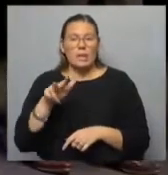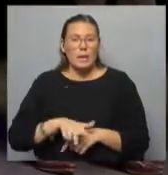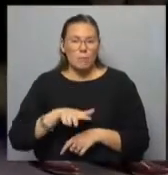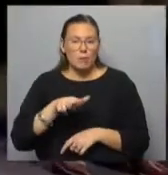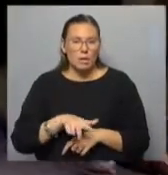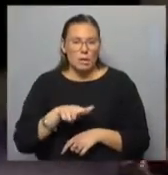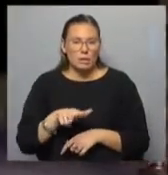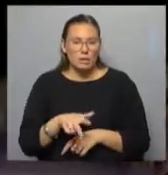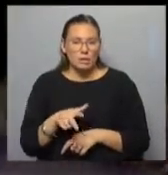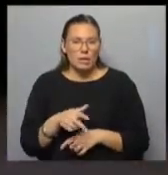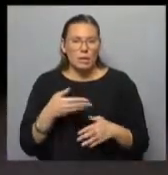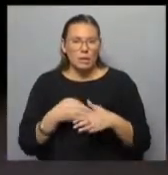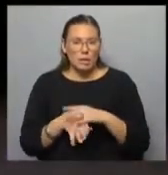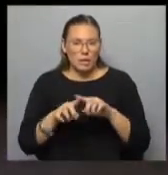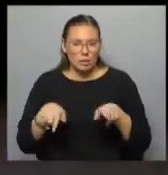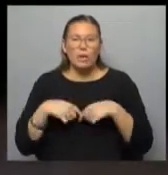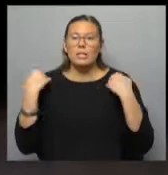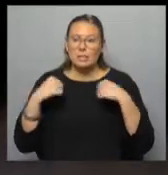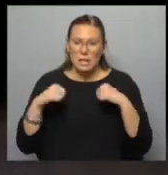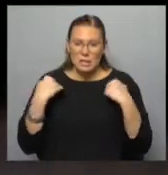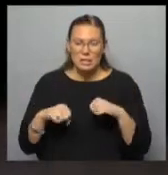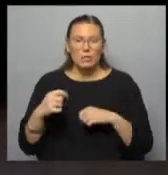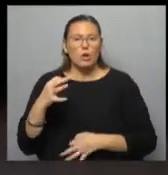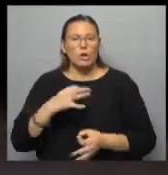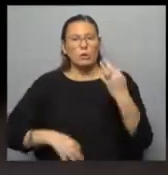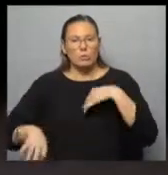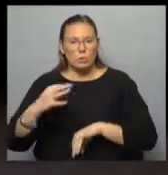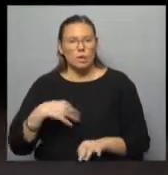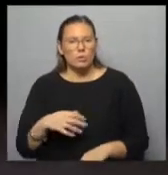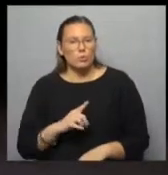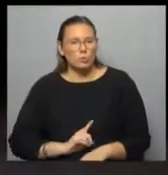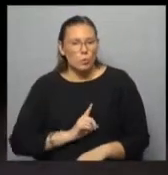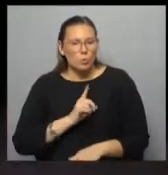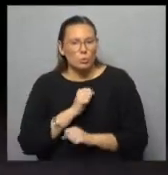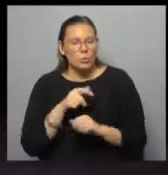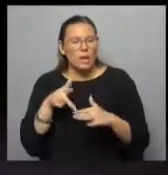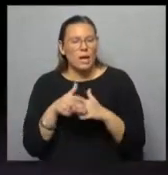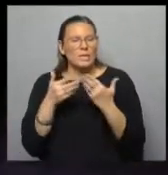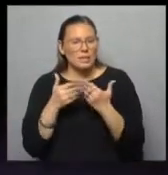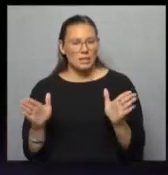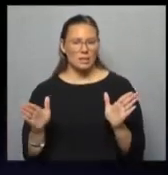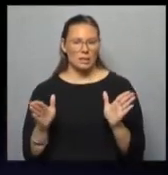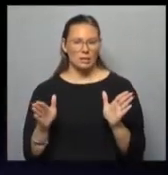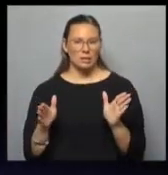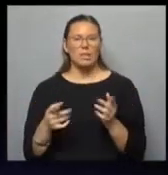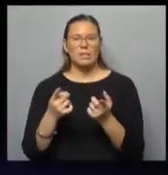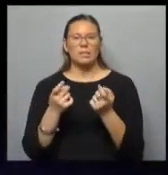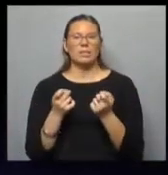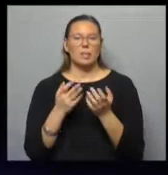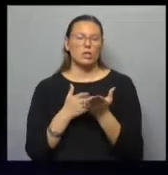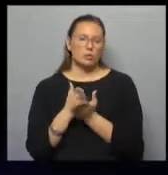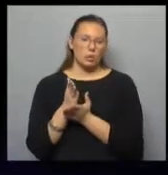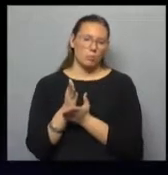3 meses entrando a sala, ensayando, que eso en teatro es un lujo, ¿no? Poder estrenar, que sería lo necesario